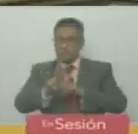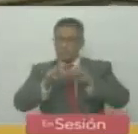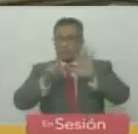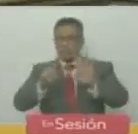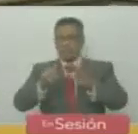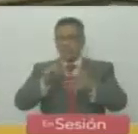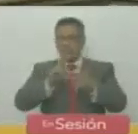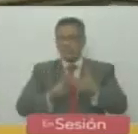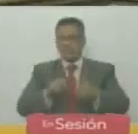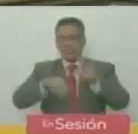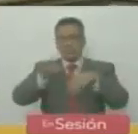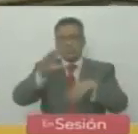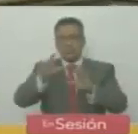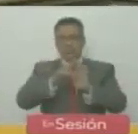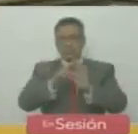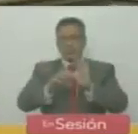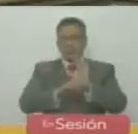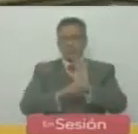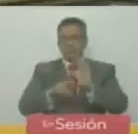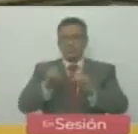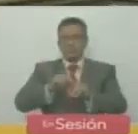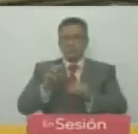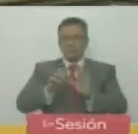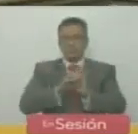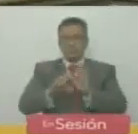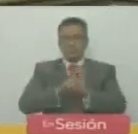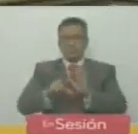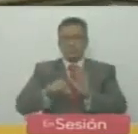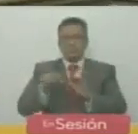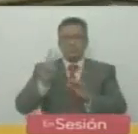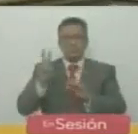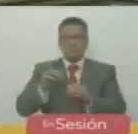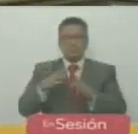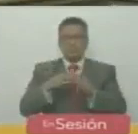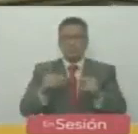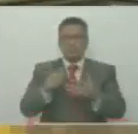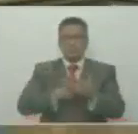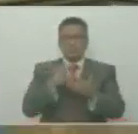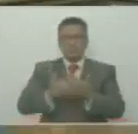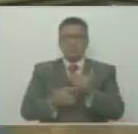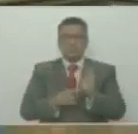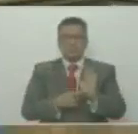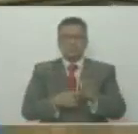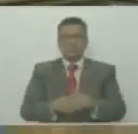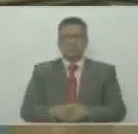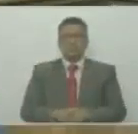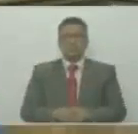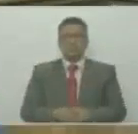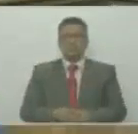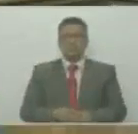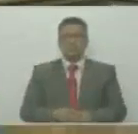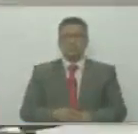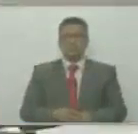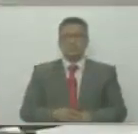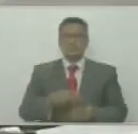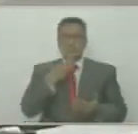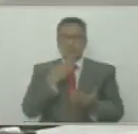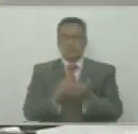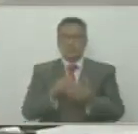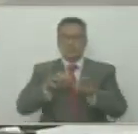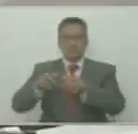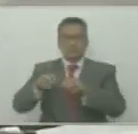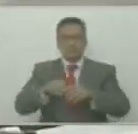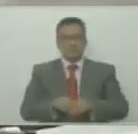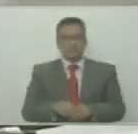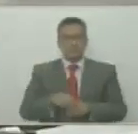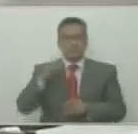15 de la Constitución de la República Bolivariana de Venezuela. Es todo de la propuesta, ciudadano presidente. Gracias, secretaria.